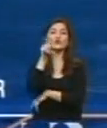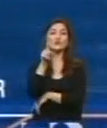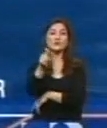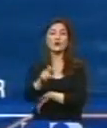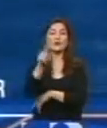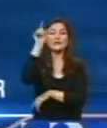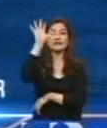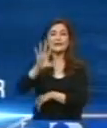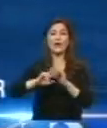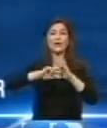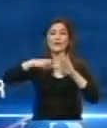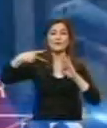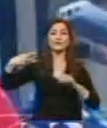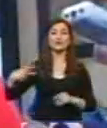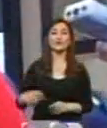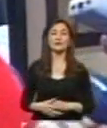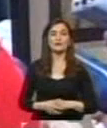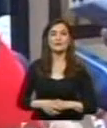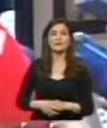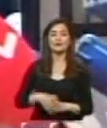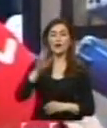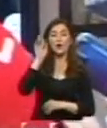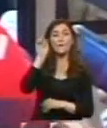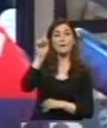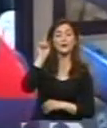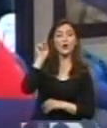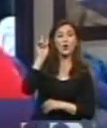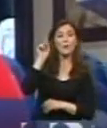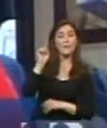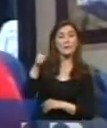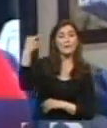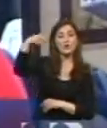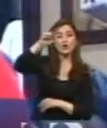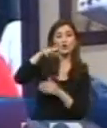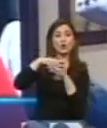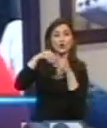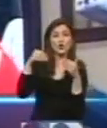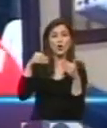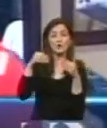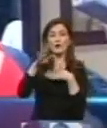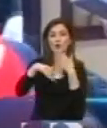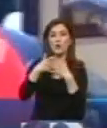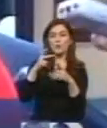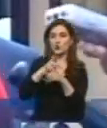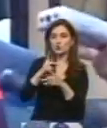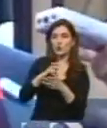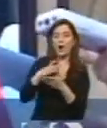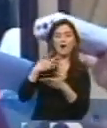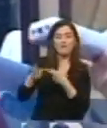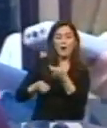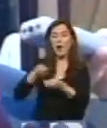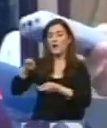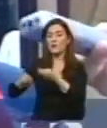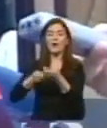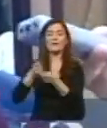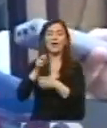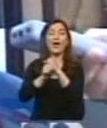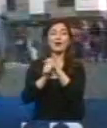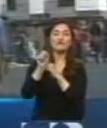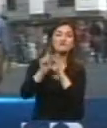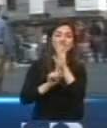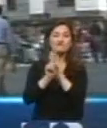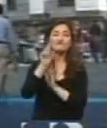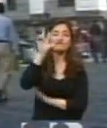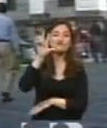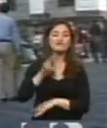turístico y 5 de tecnología. Los 1.000 millones de dólares del sector exportador se verán desarrollados en el transcurso de 3 años